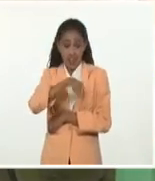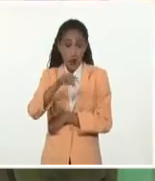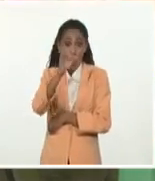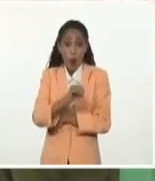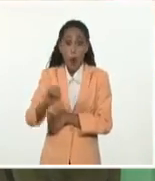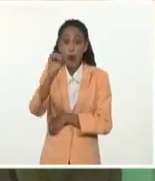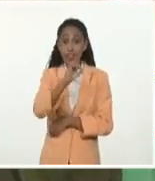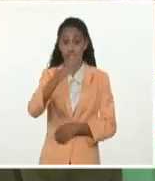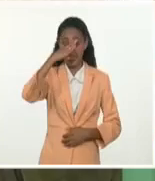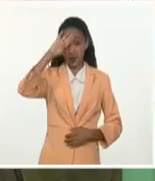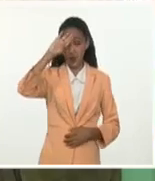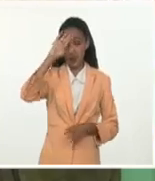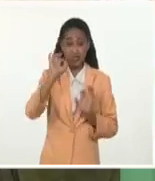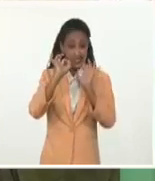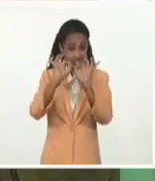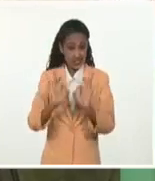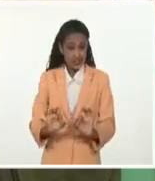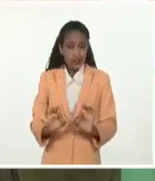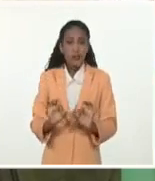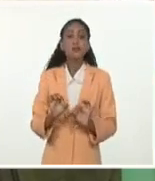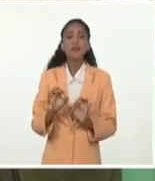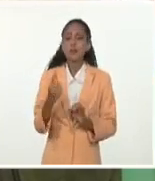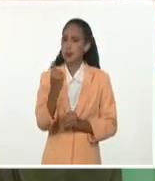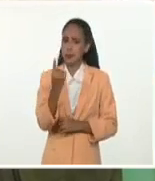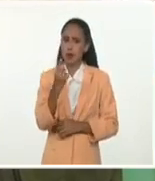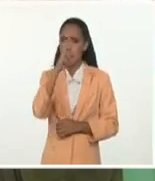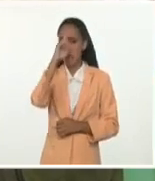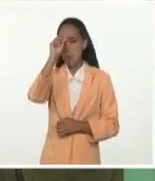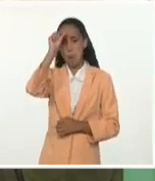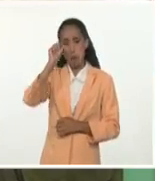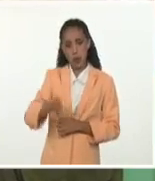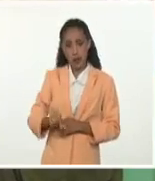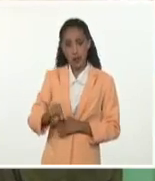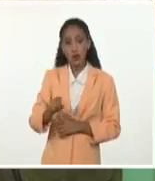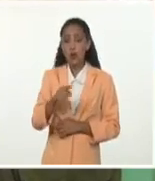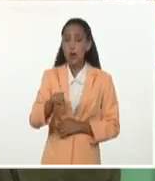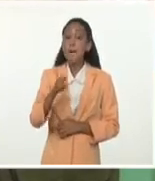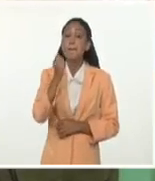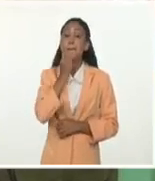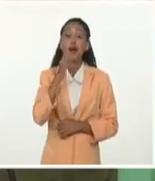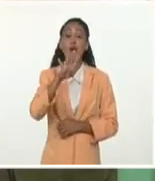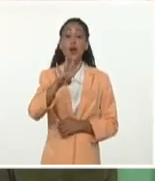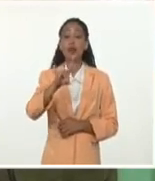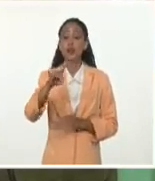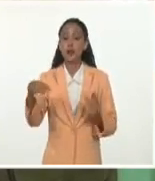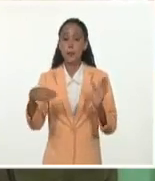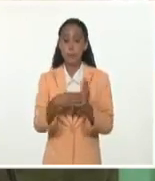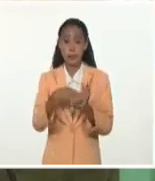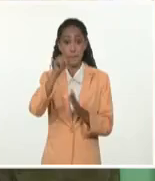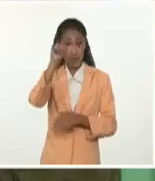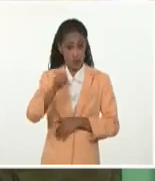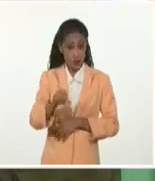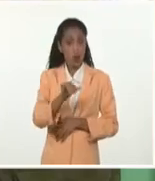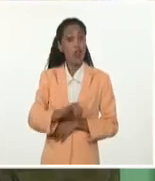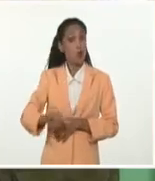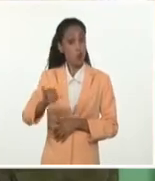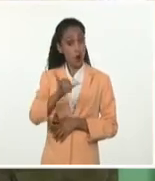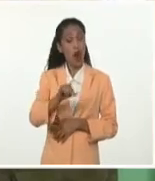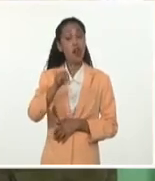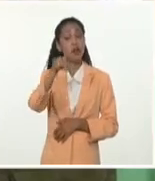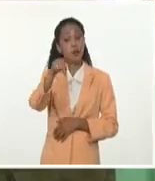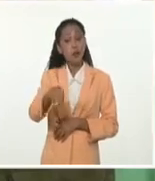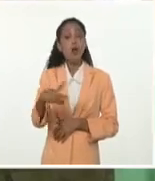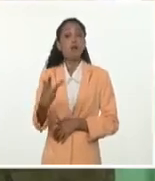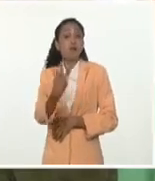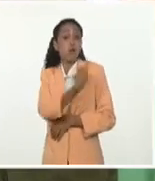país, específicamente con el personal de la salud pública. Estamos hablando que más de 49 mil vulnerables, en este caso, pues